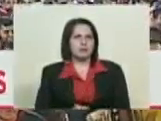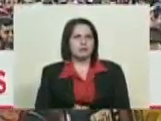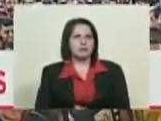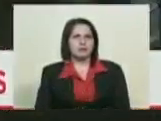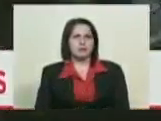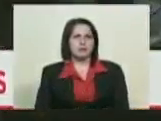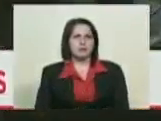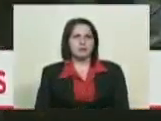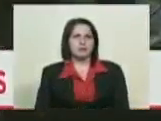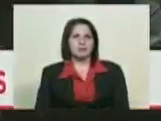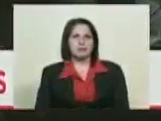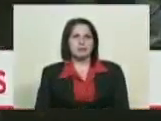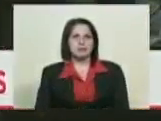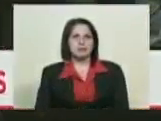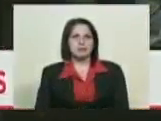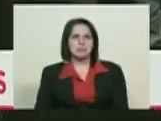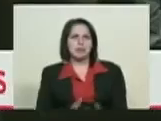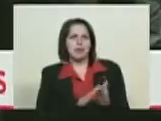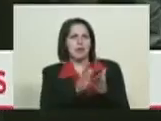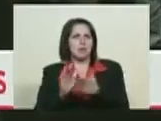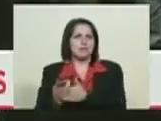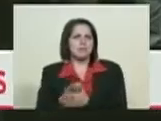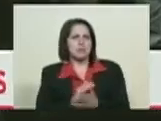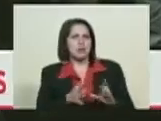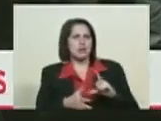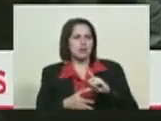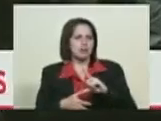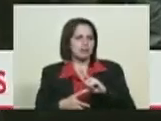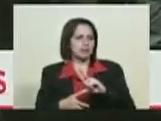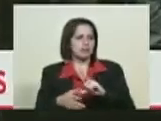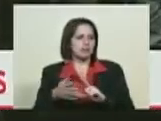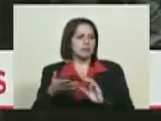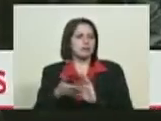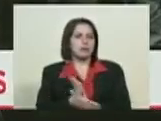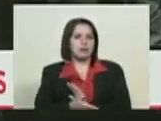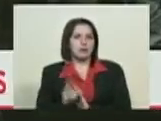Compañeros de todas las regiones de nuestra América.